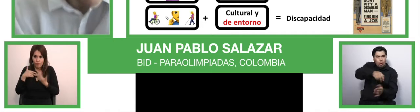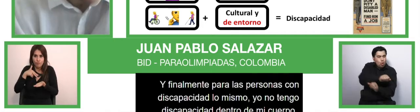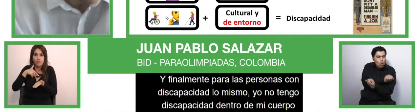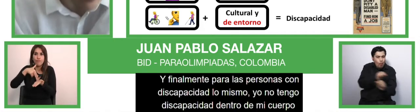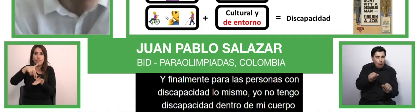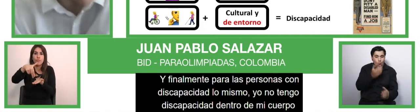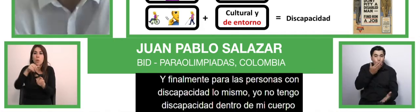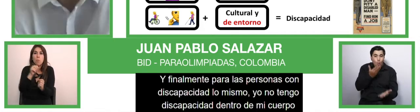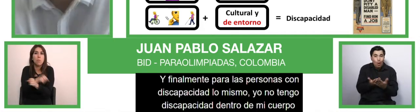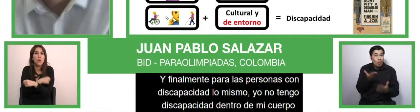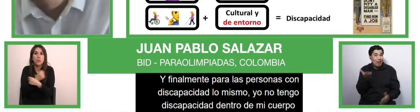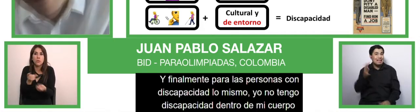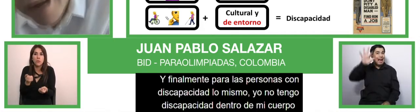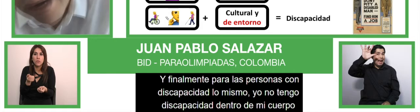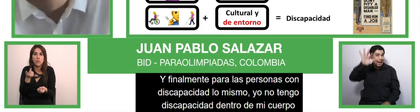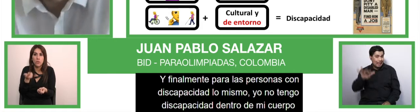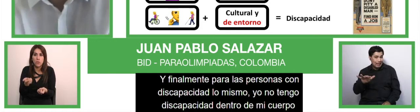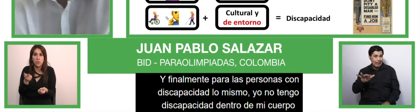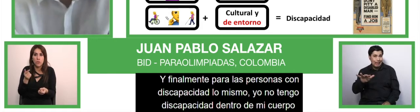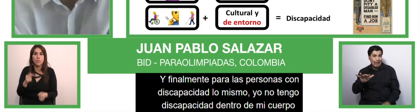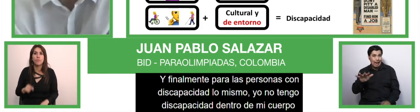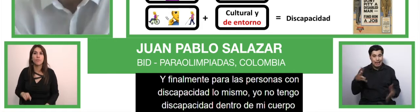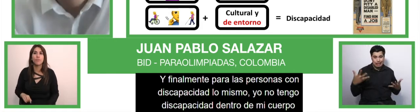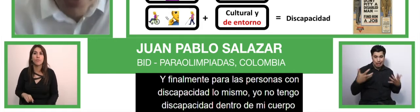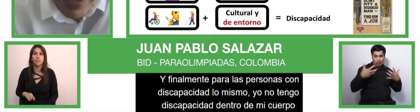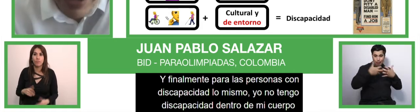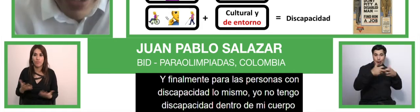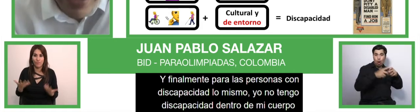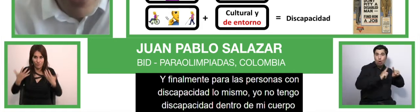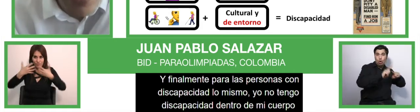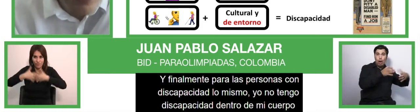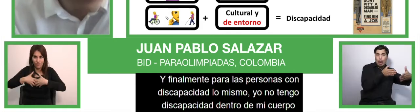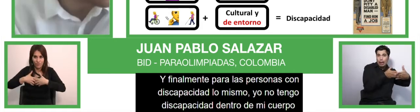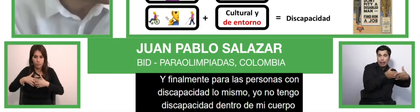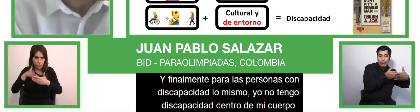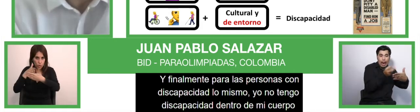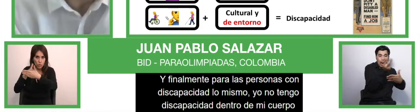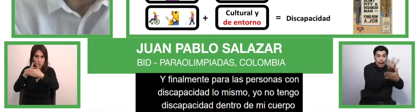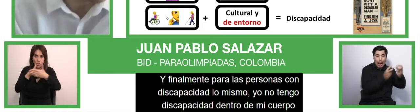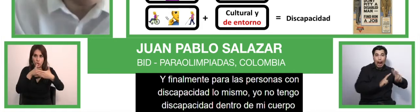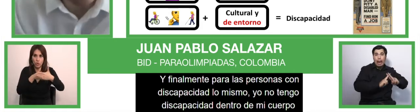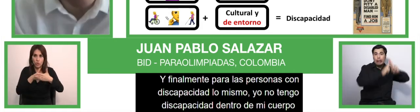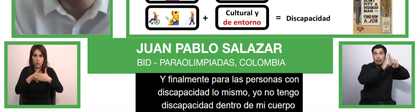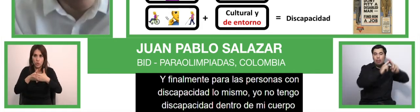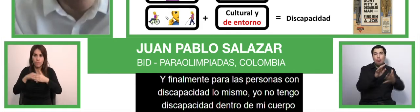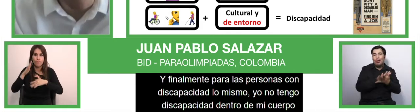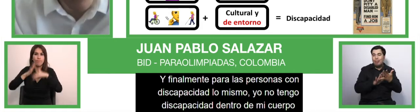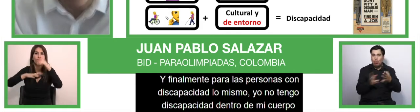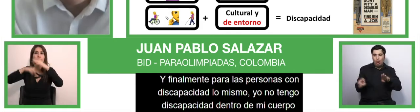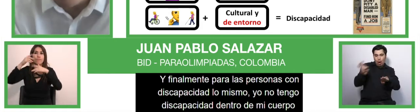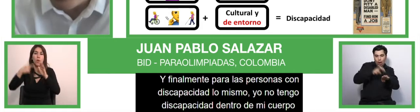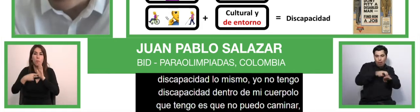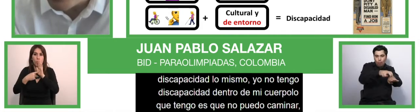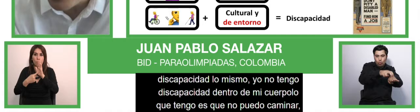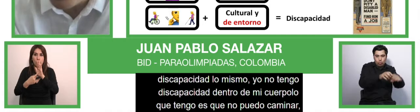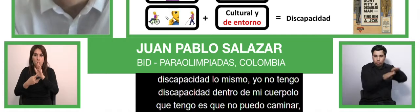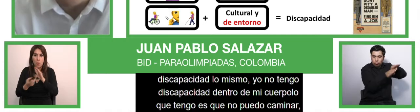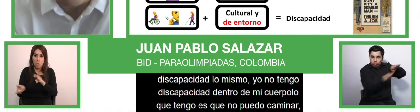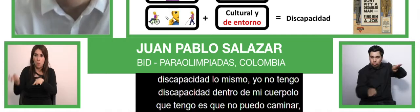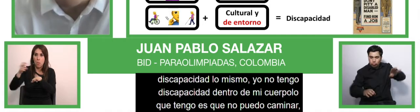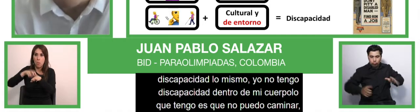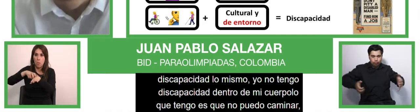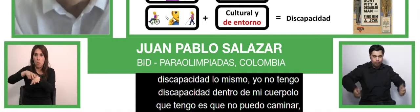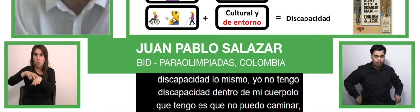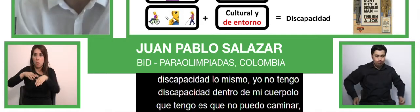característica se combina con una barrera en la arquitectura o en el entorno, es decir, el bus que no tiene rampa,